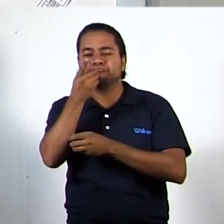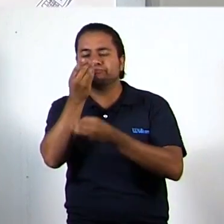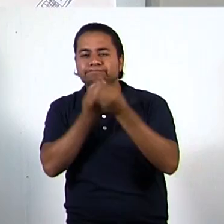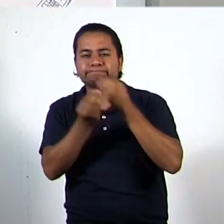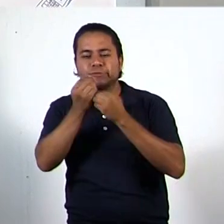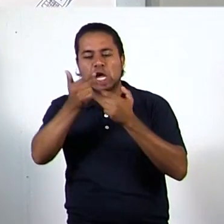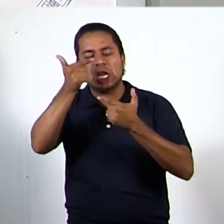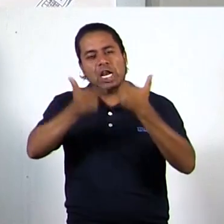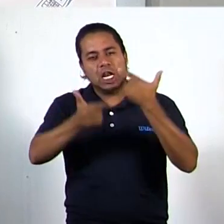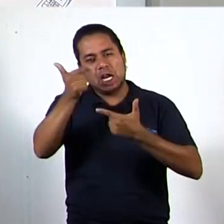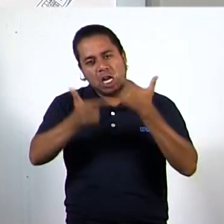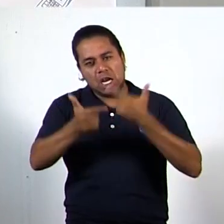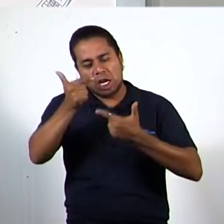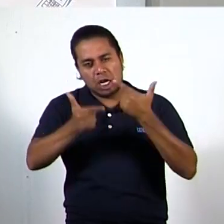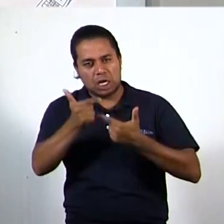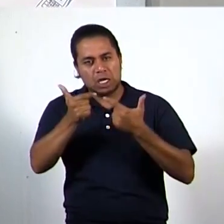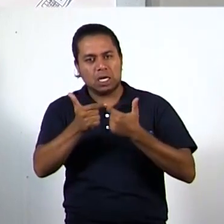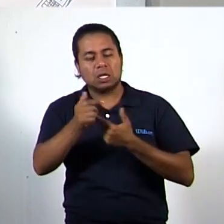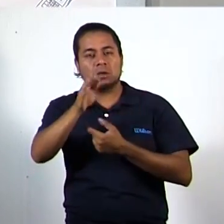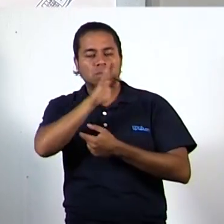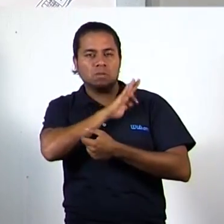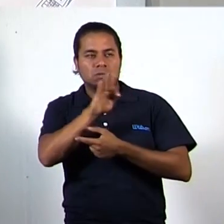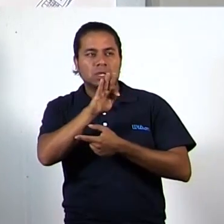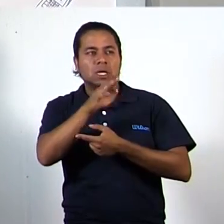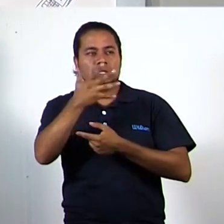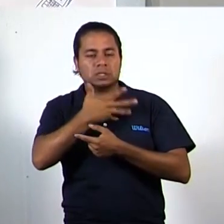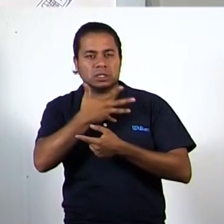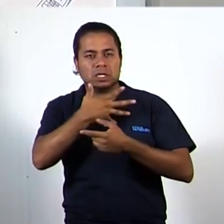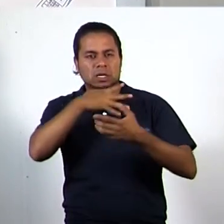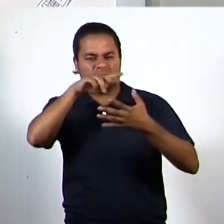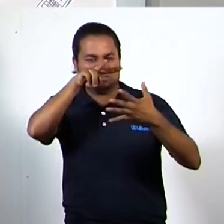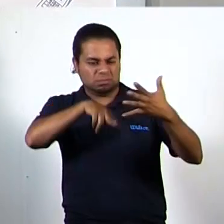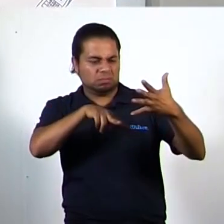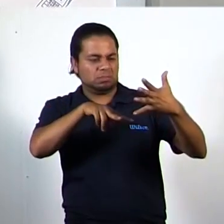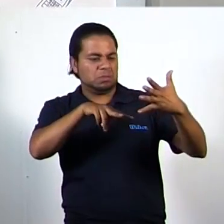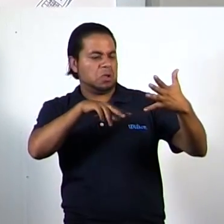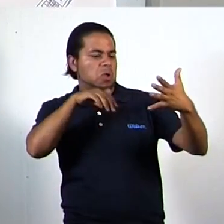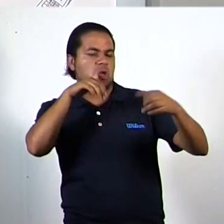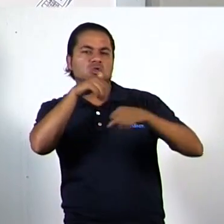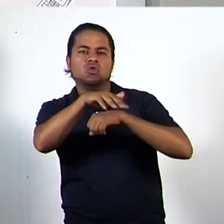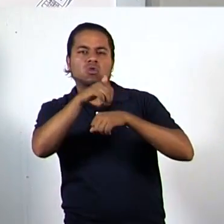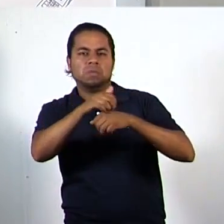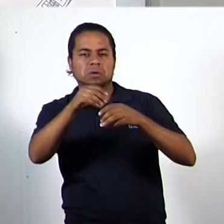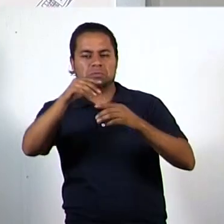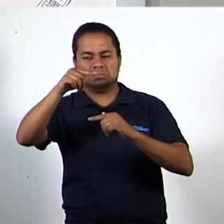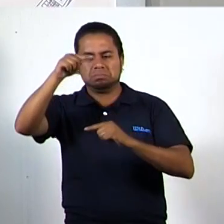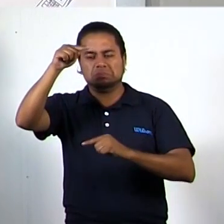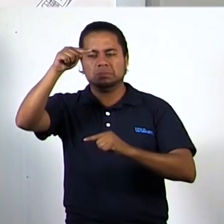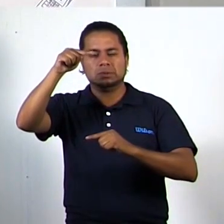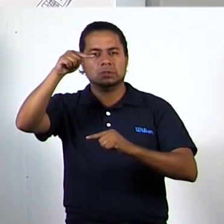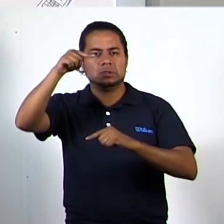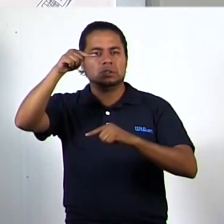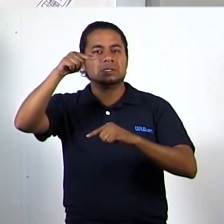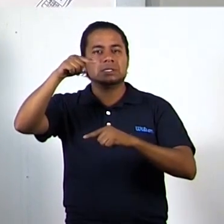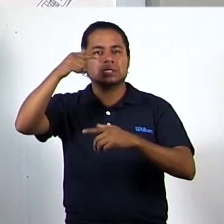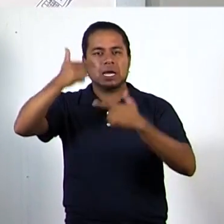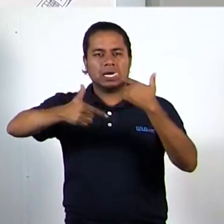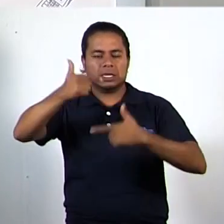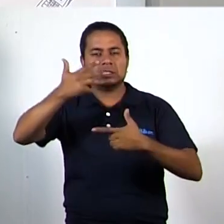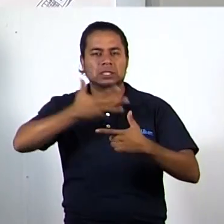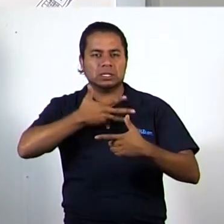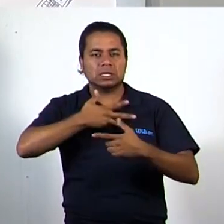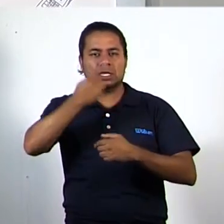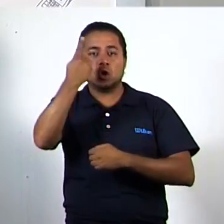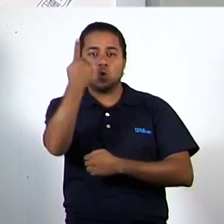Te alimentas muy bien. Y en la leche podemos ver también los números. Por ejemplo, esta es una botella de leche y que tiene la cantidad